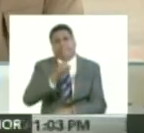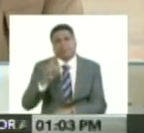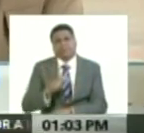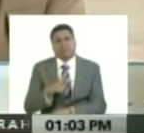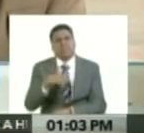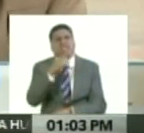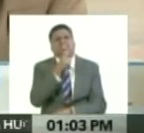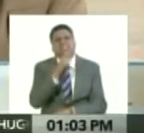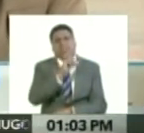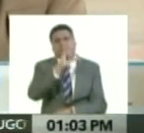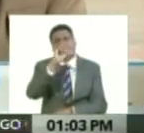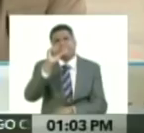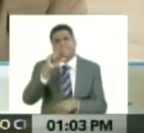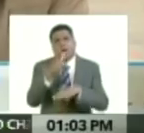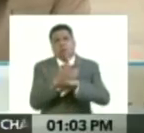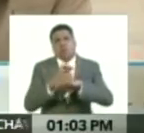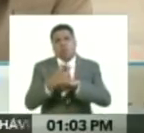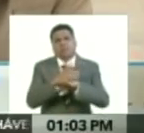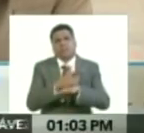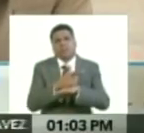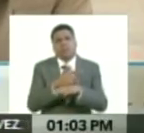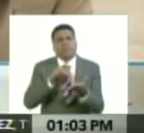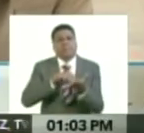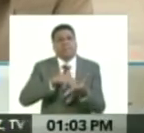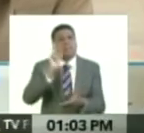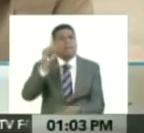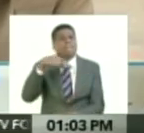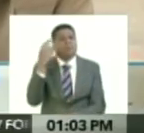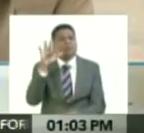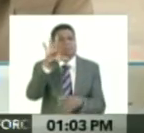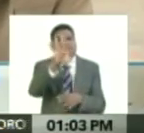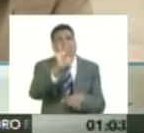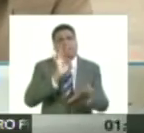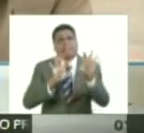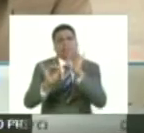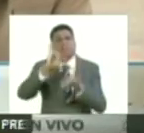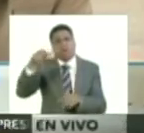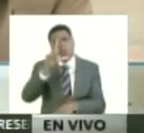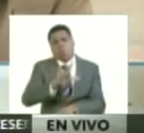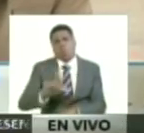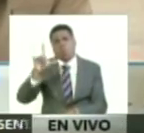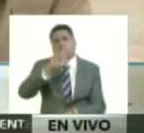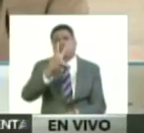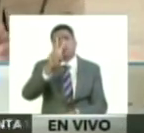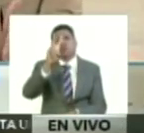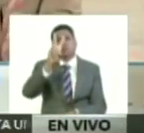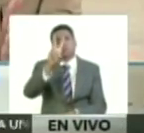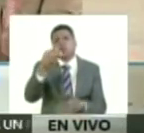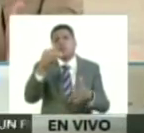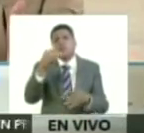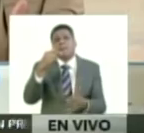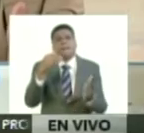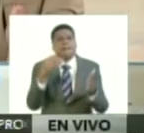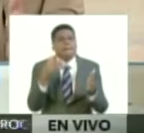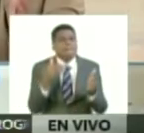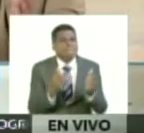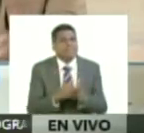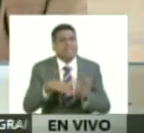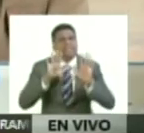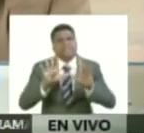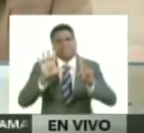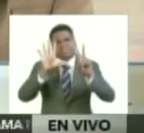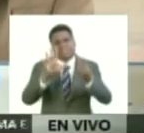candidato a gobernador del estado Miranda para las próximas elecciones de julio del año 2017. La pugnacidad que